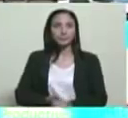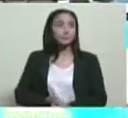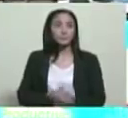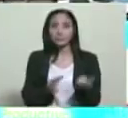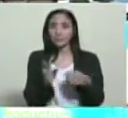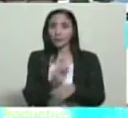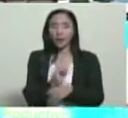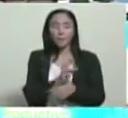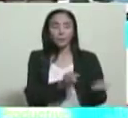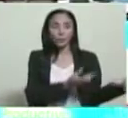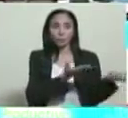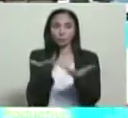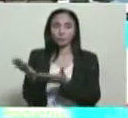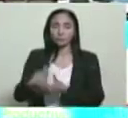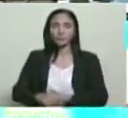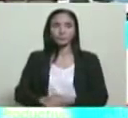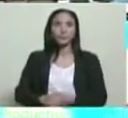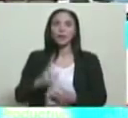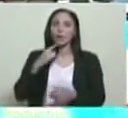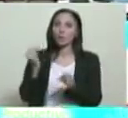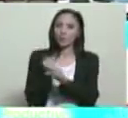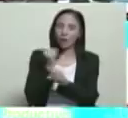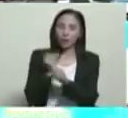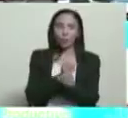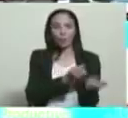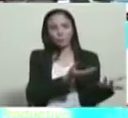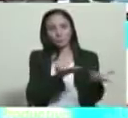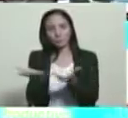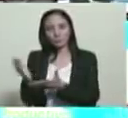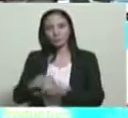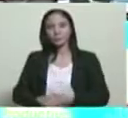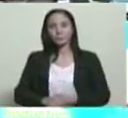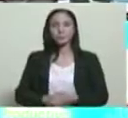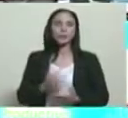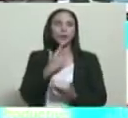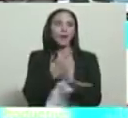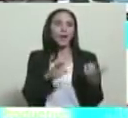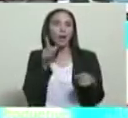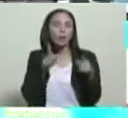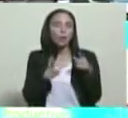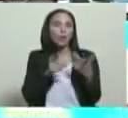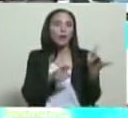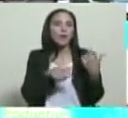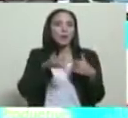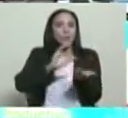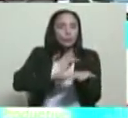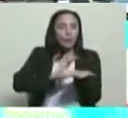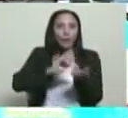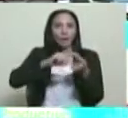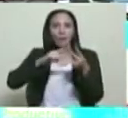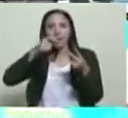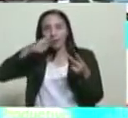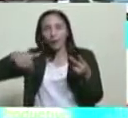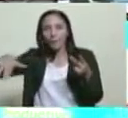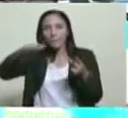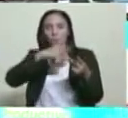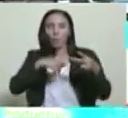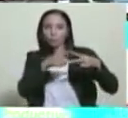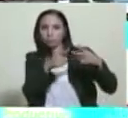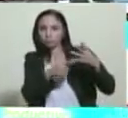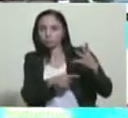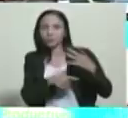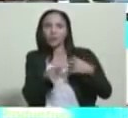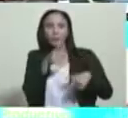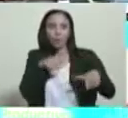Directo al pueblo trabajador de la ciudad, del campo. Y así nosotros tenemos